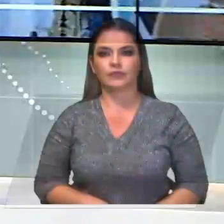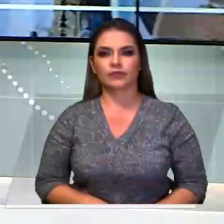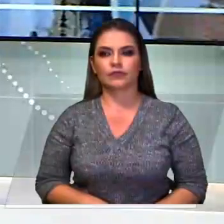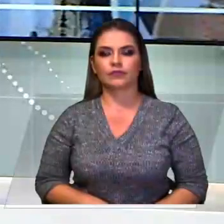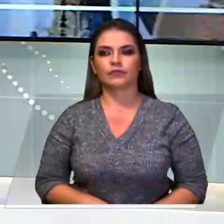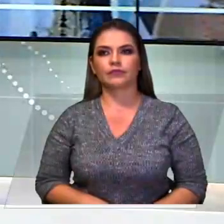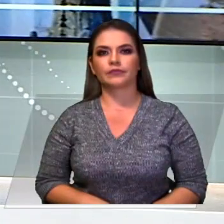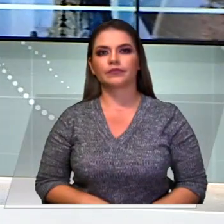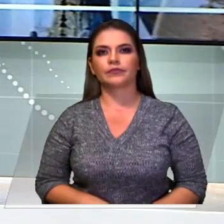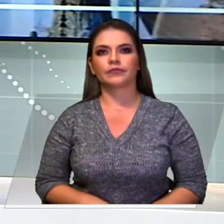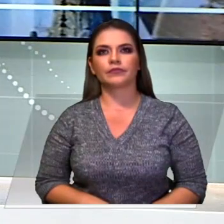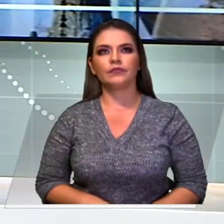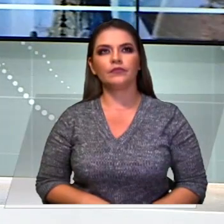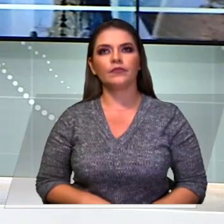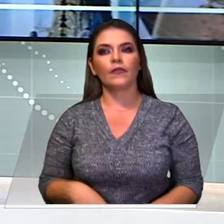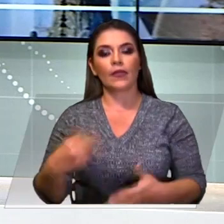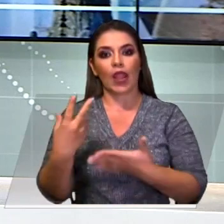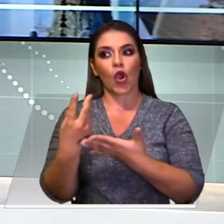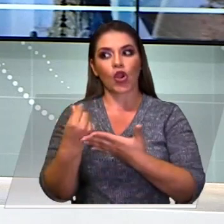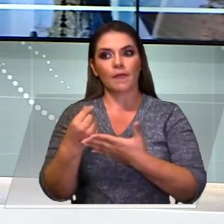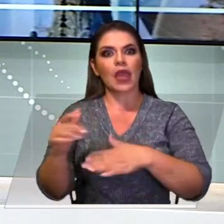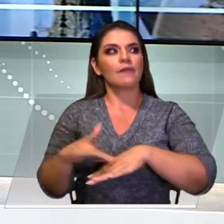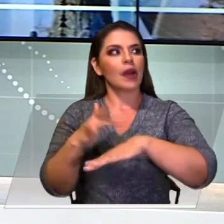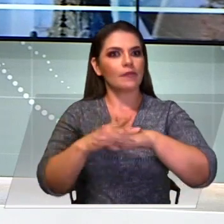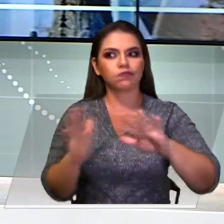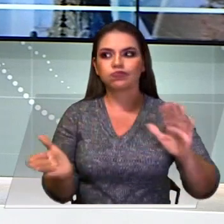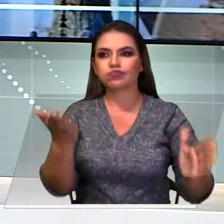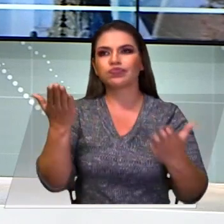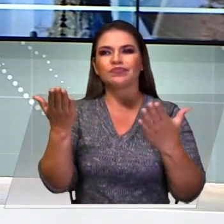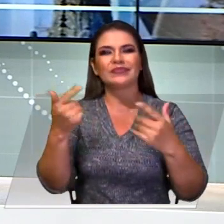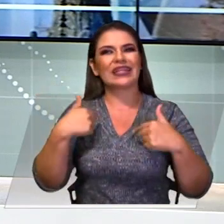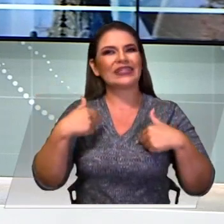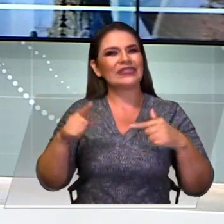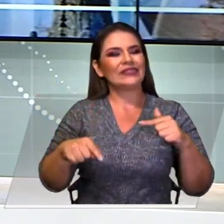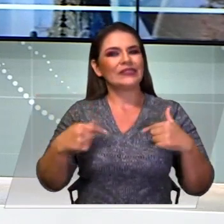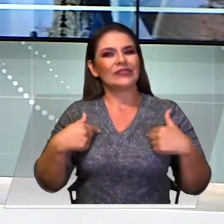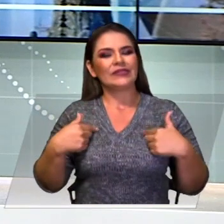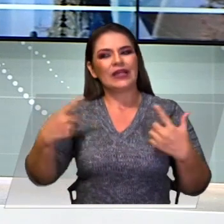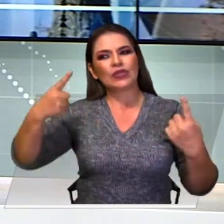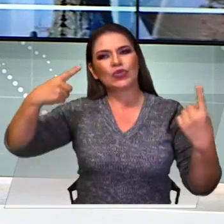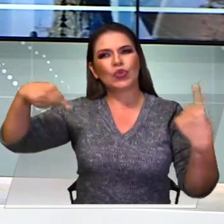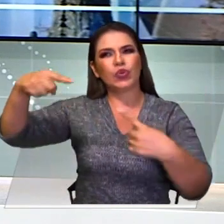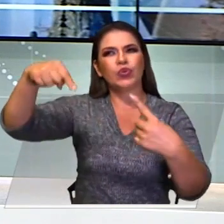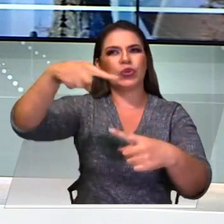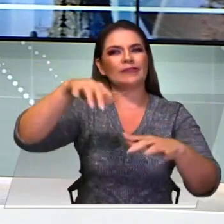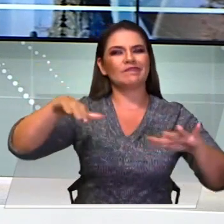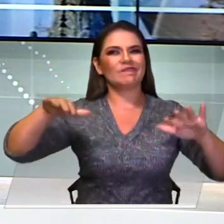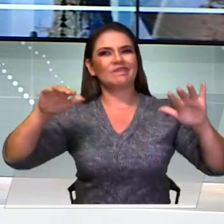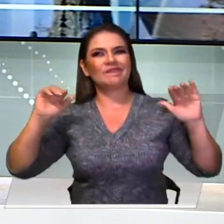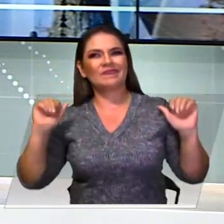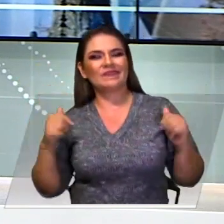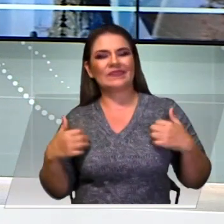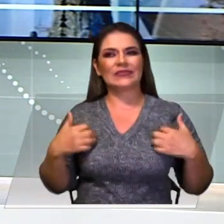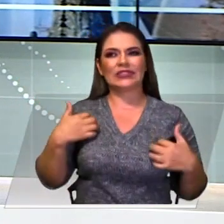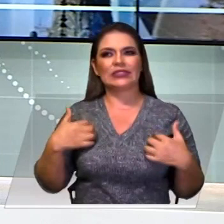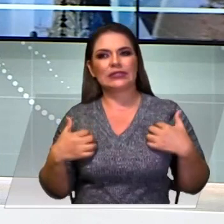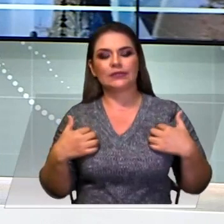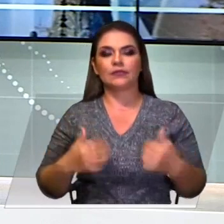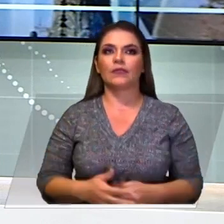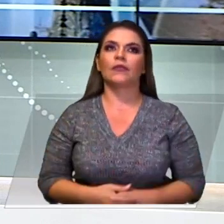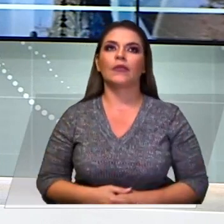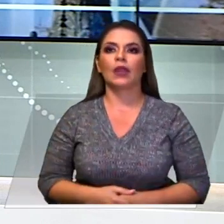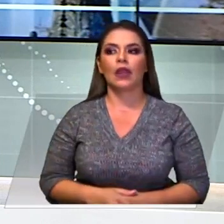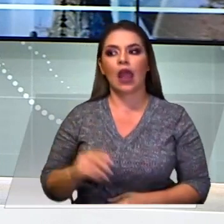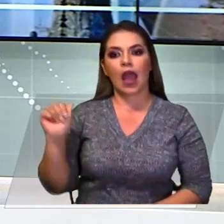A pesar de la reactivación económica, sigue la incertidumbre en la compra de paquetes turísticos en el departamento de Antioquia. Según ANATO, solo